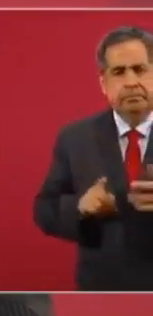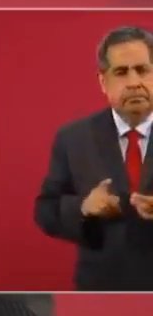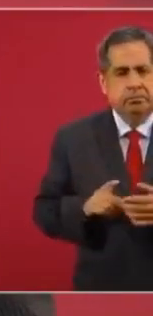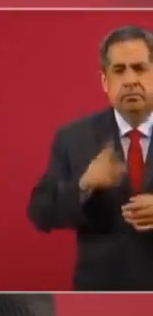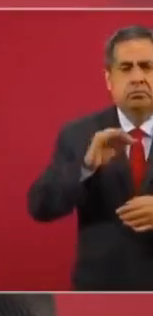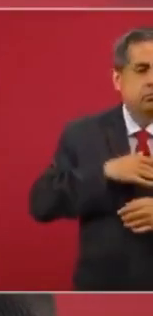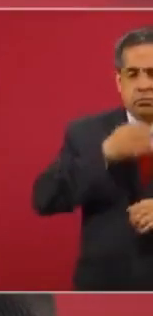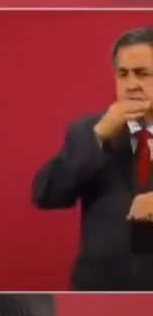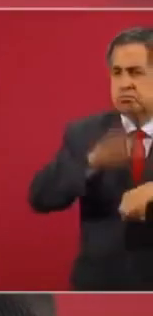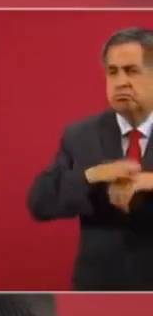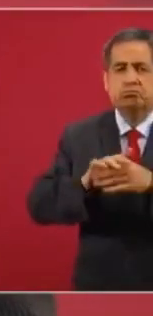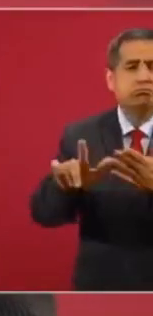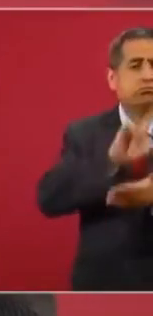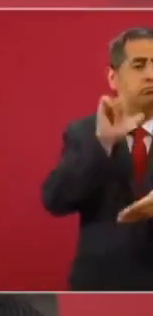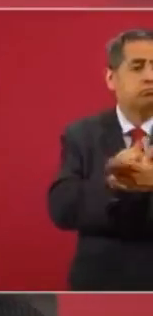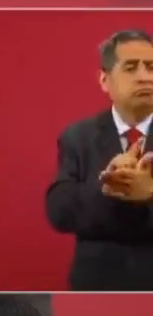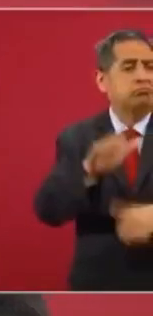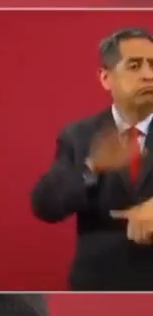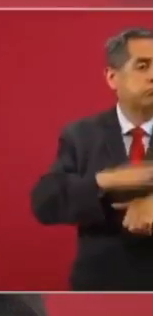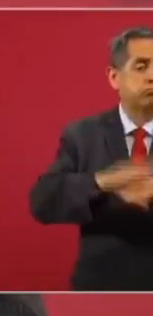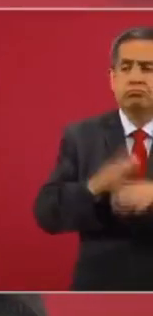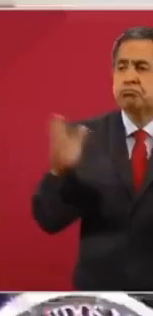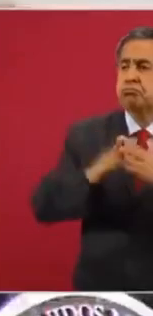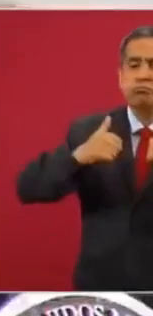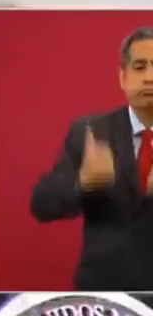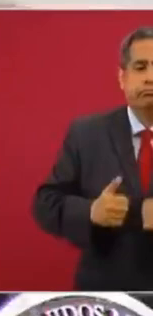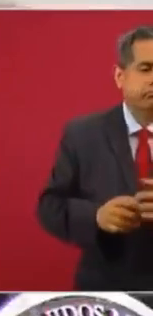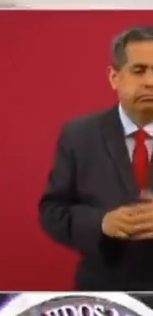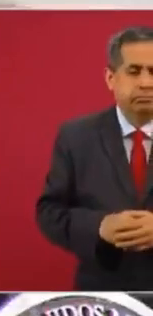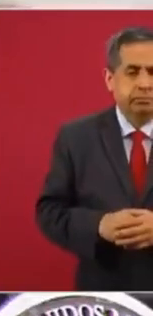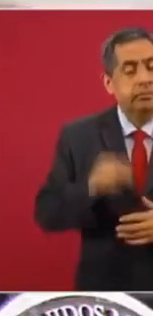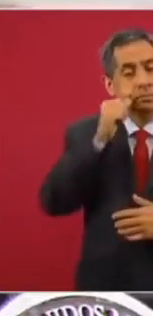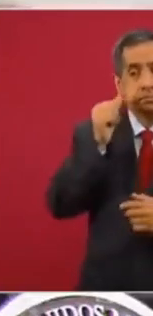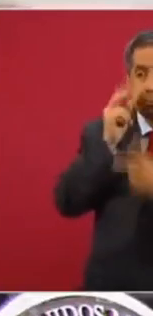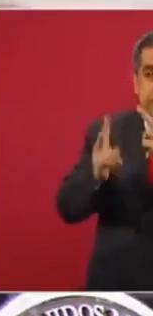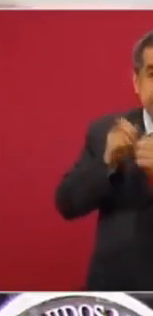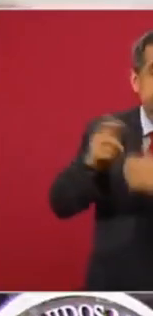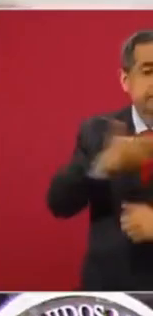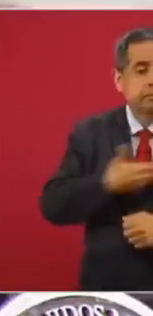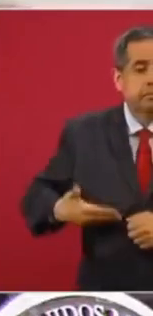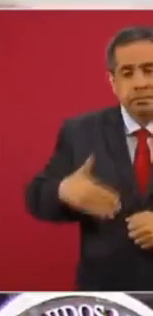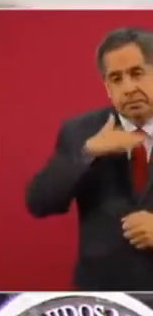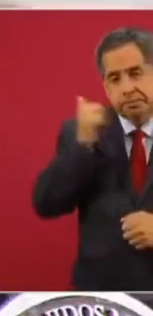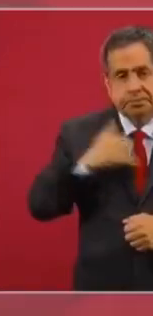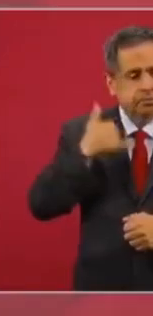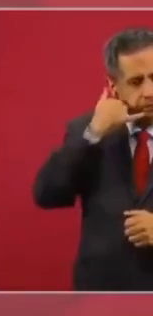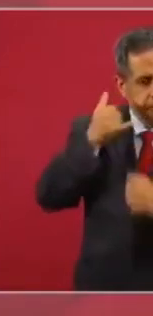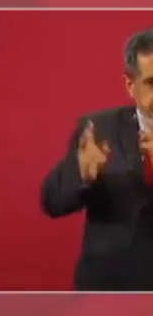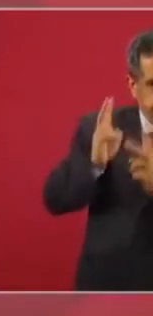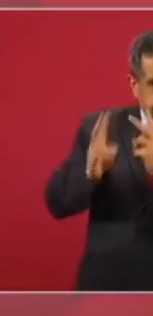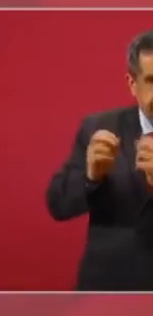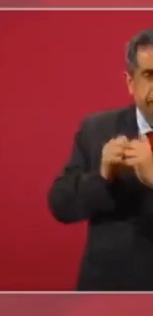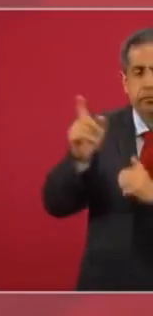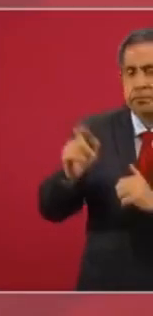no ha habido toque de queda. Ayer hablé con el presidente de Alemania por teléfono